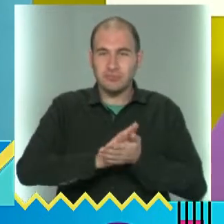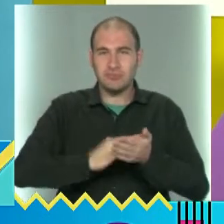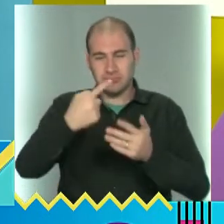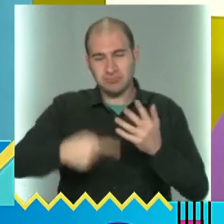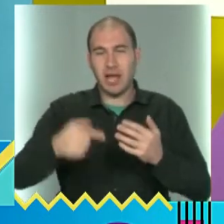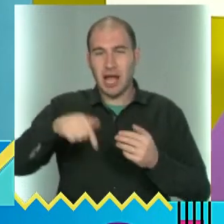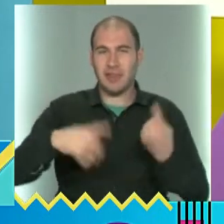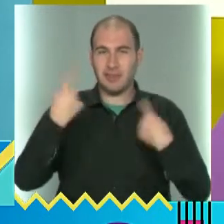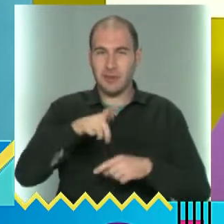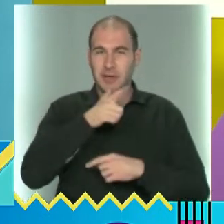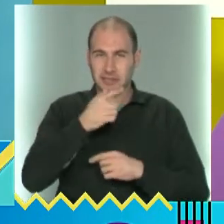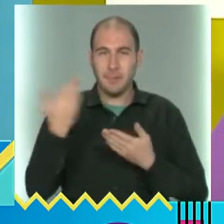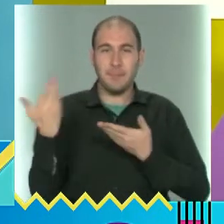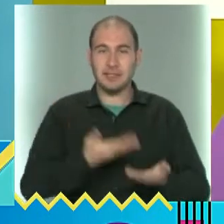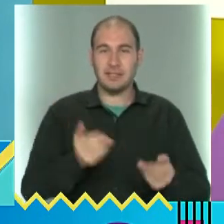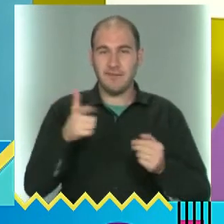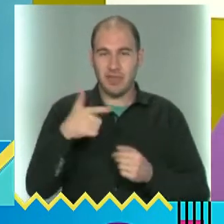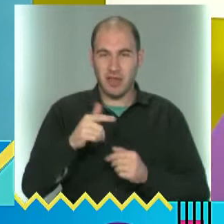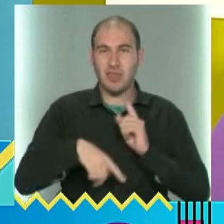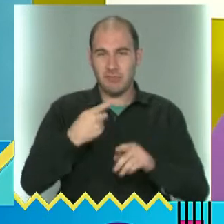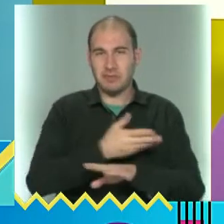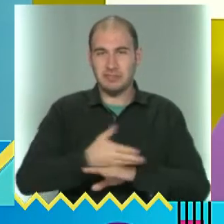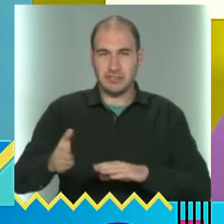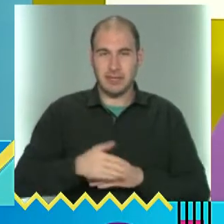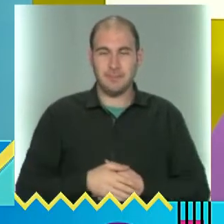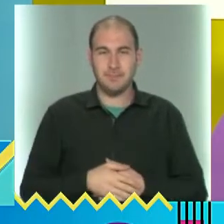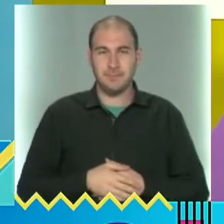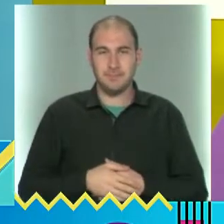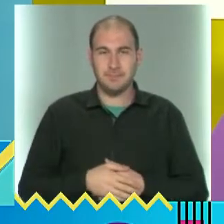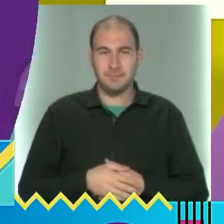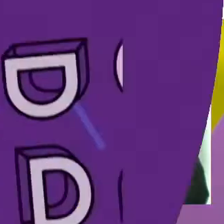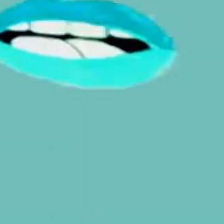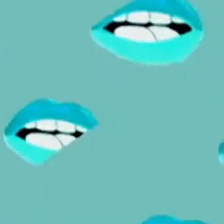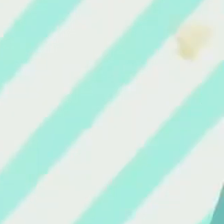cosas hoy en Distintos Parecidos. Presentamos el clip y enseguida continuamos con nuestra charla.